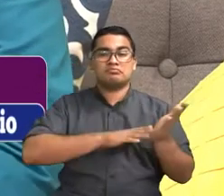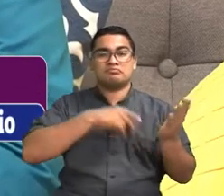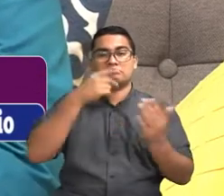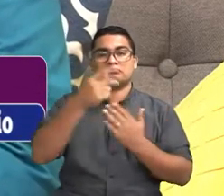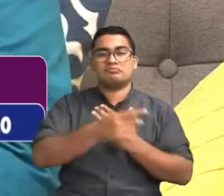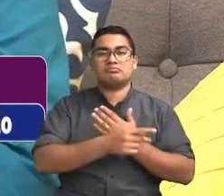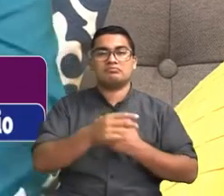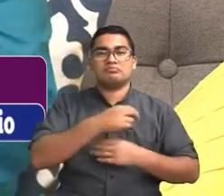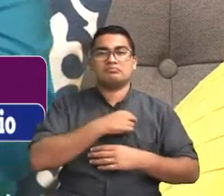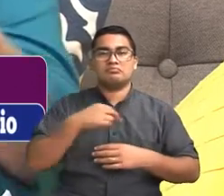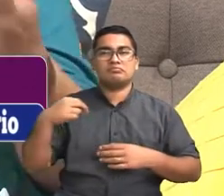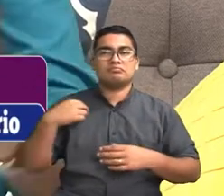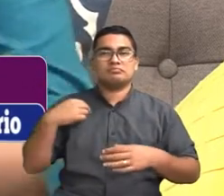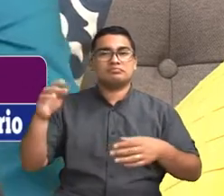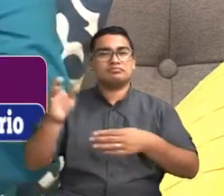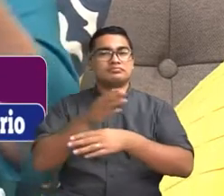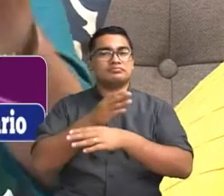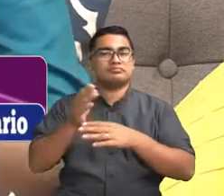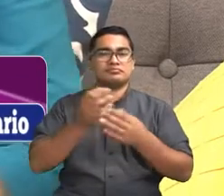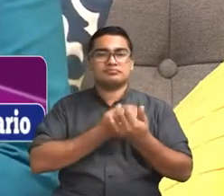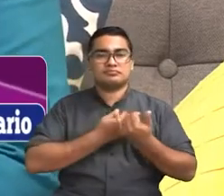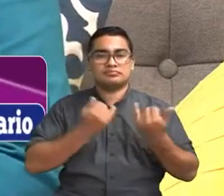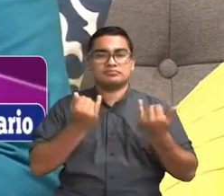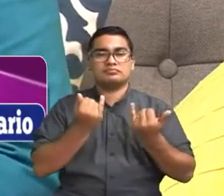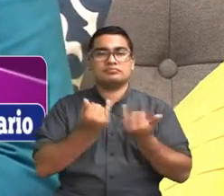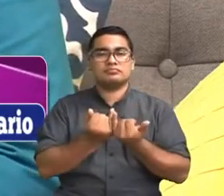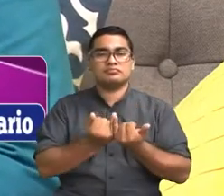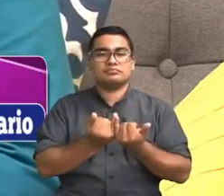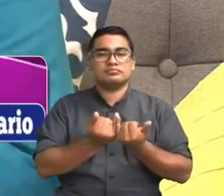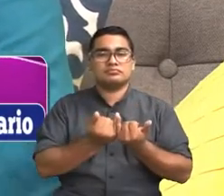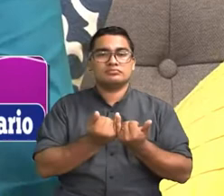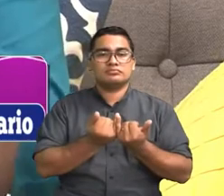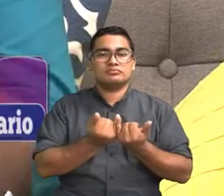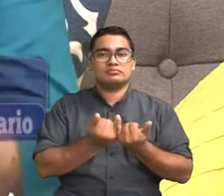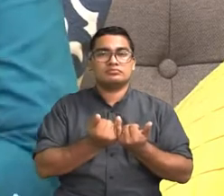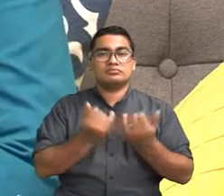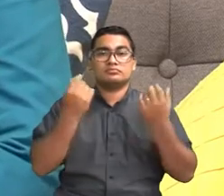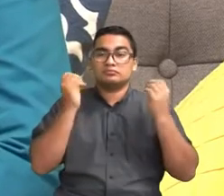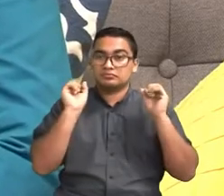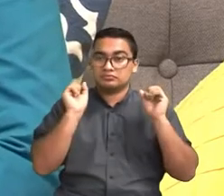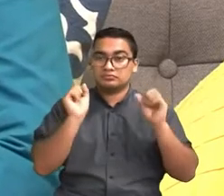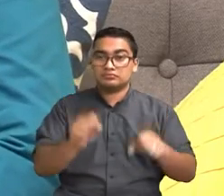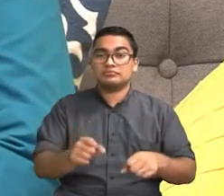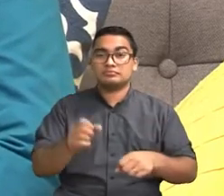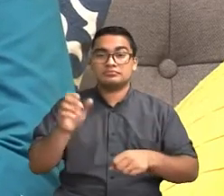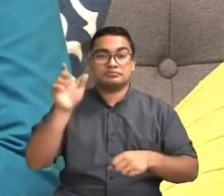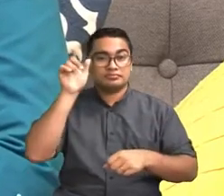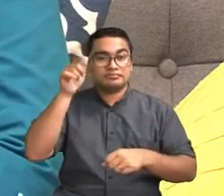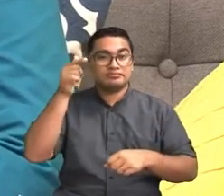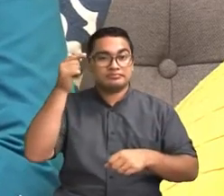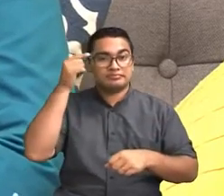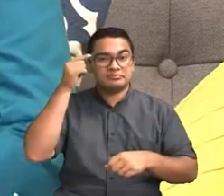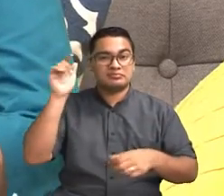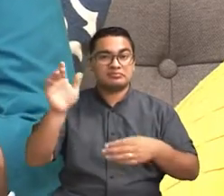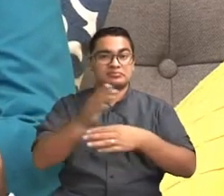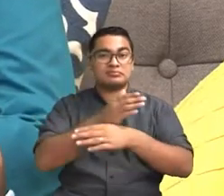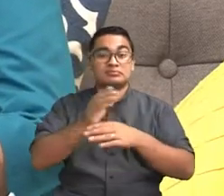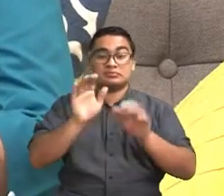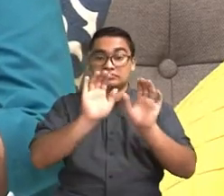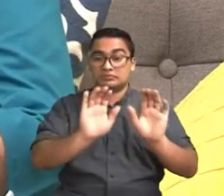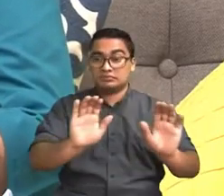hacemos desde cada una de las instituciones, desde cada uno de los poderes también del Estado. Entonces, la niñez no es